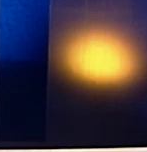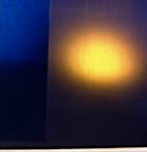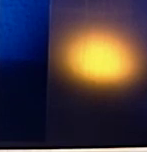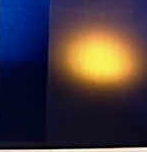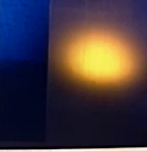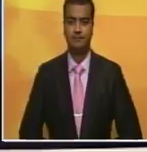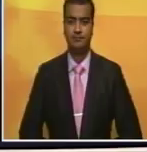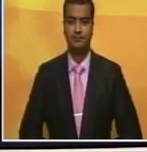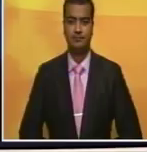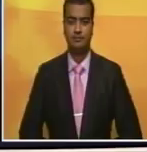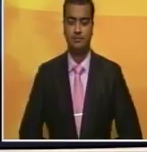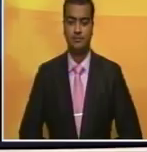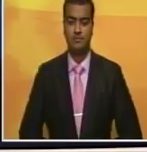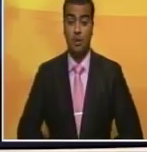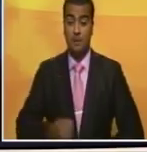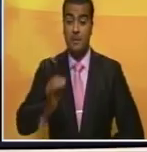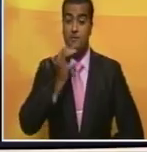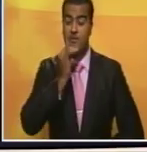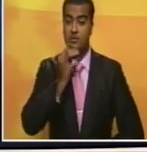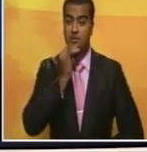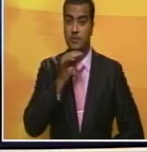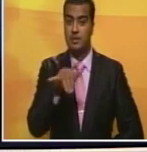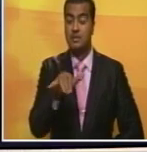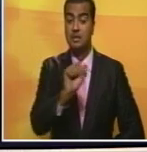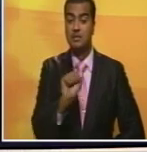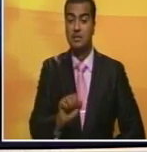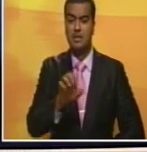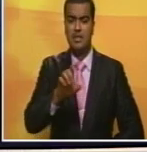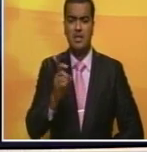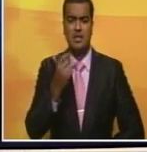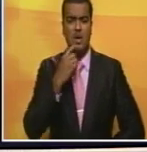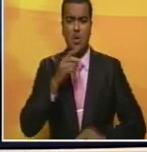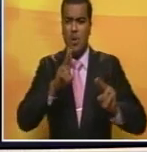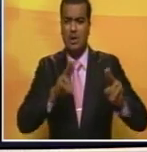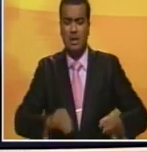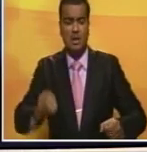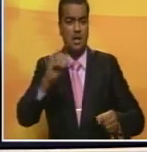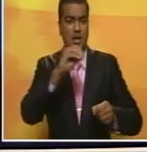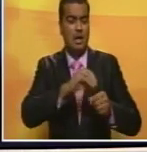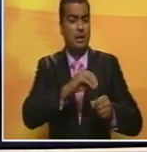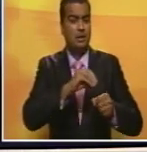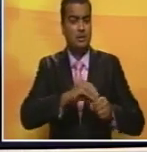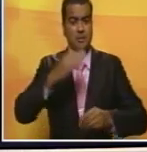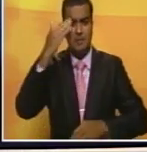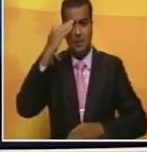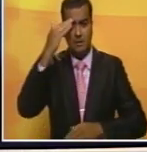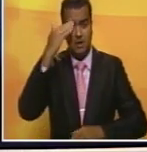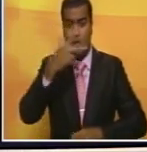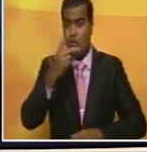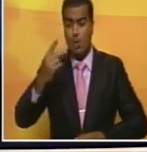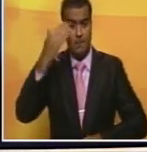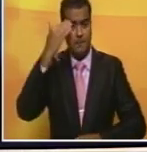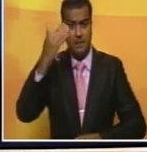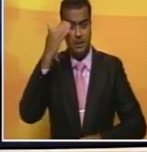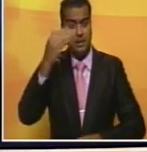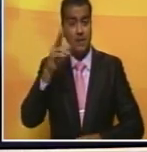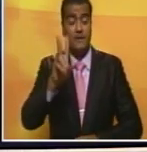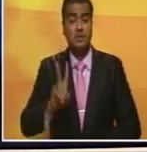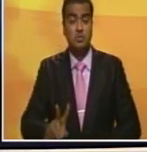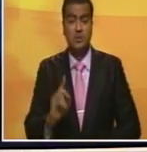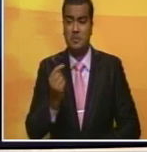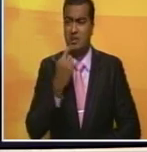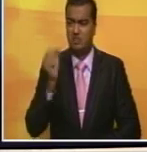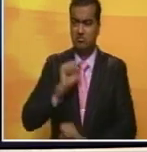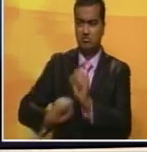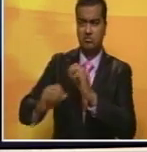de Monagas, Yelix Santaella, rechazó cualquier tipo de injerencia internacional, militar o no militar. Esto en referencia a